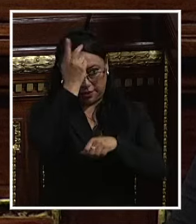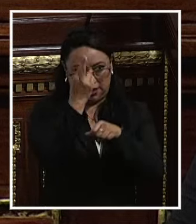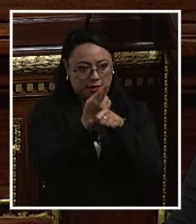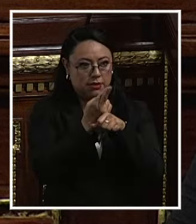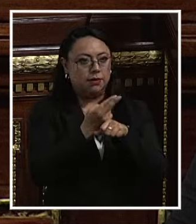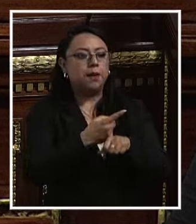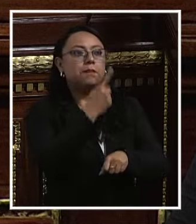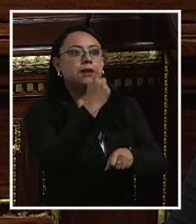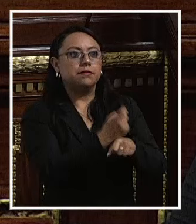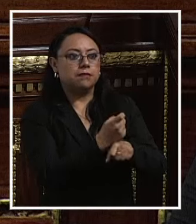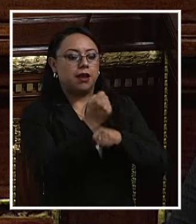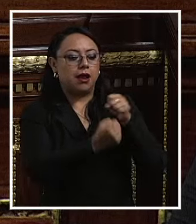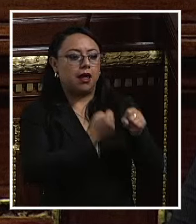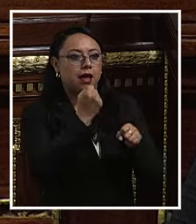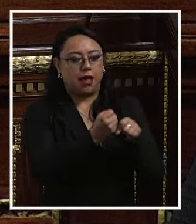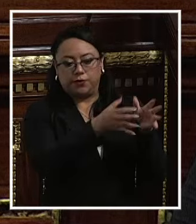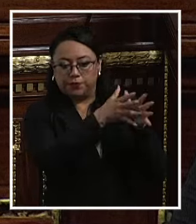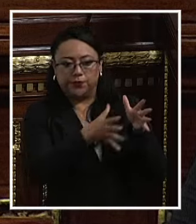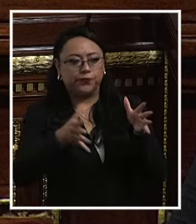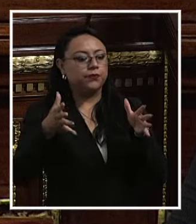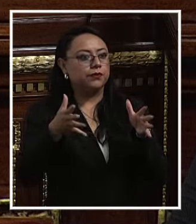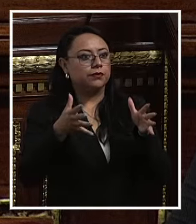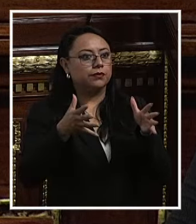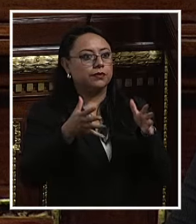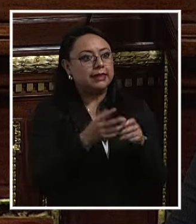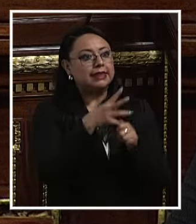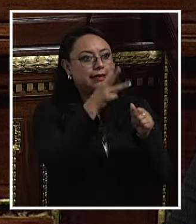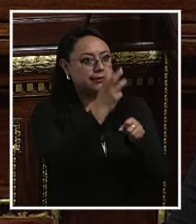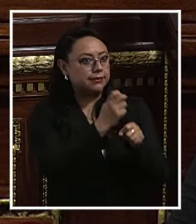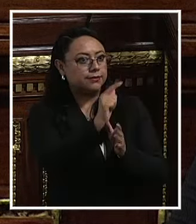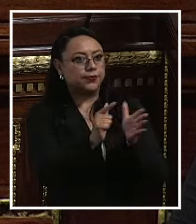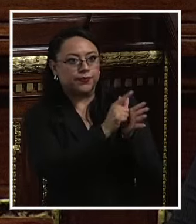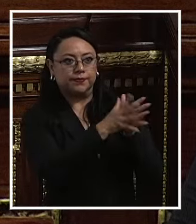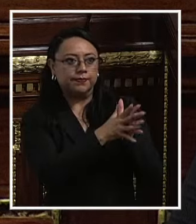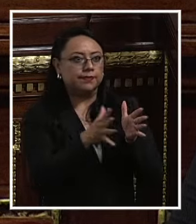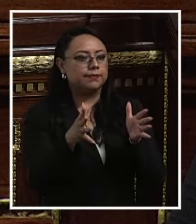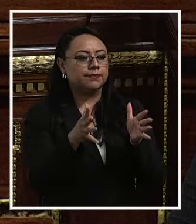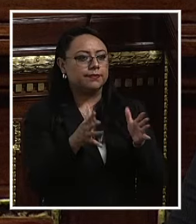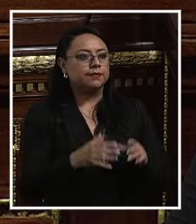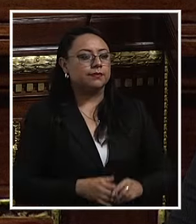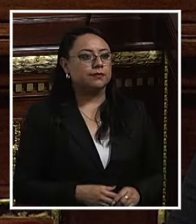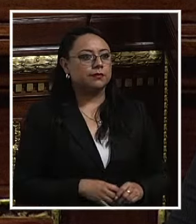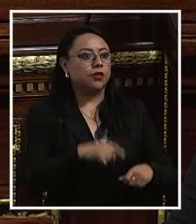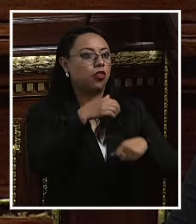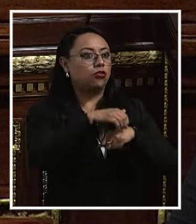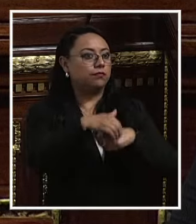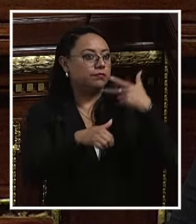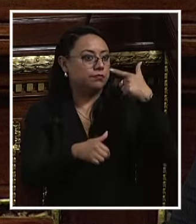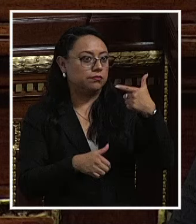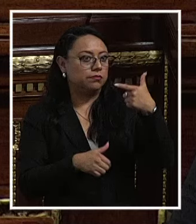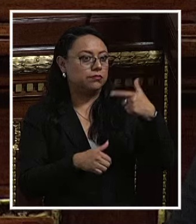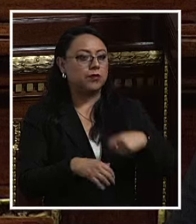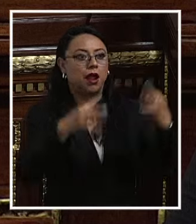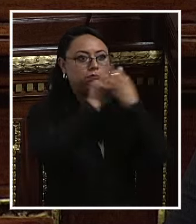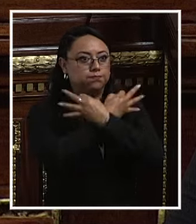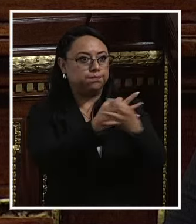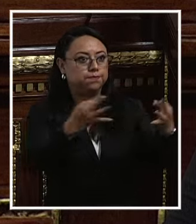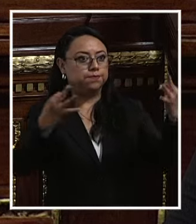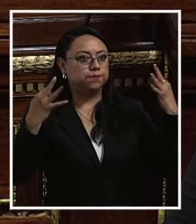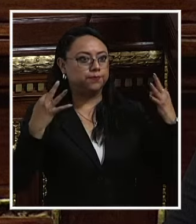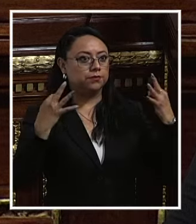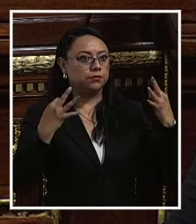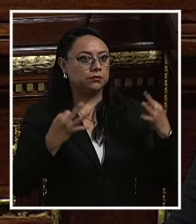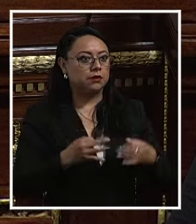del primer año del ejercicio de la tercera legislatura. 7, declaración de